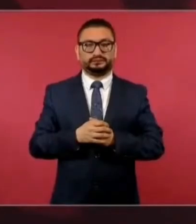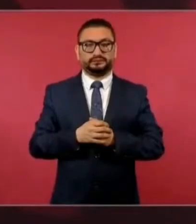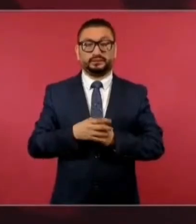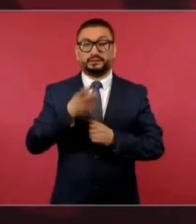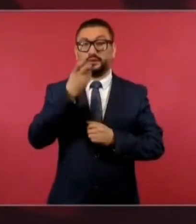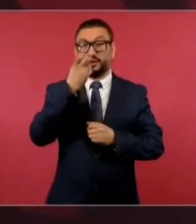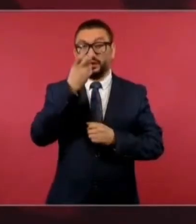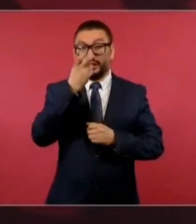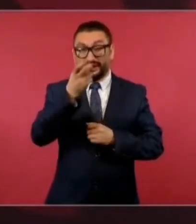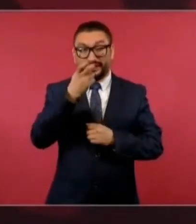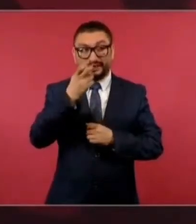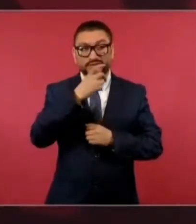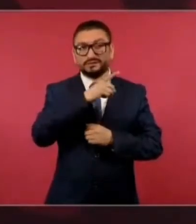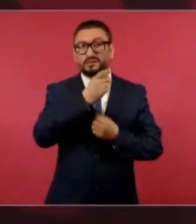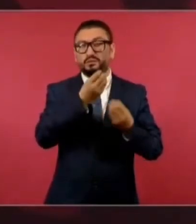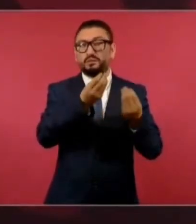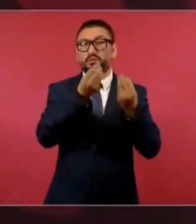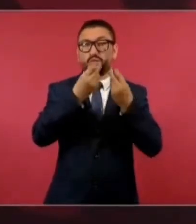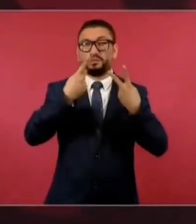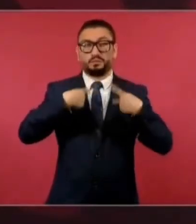no les gusta a muchos.